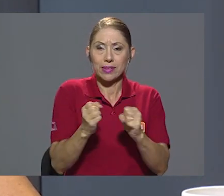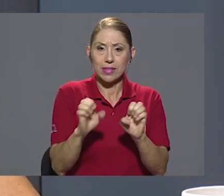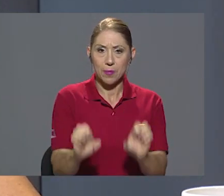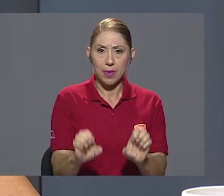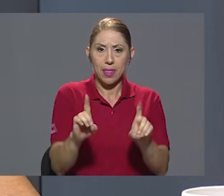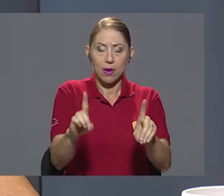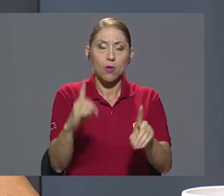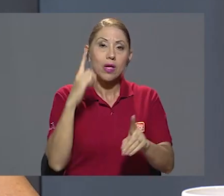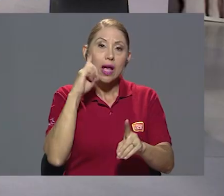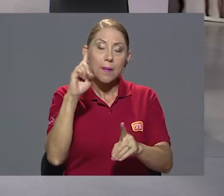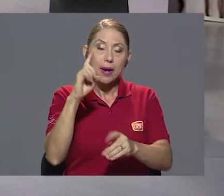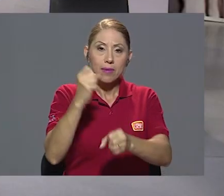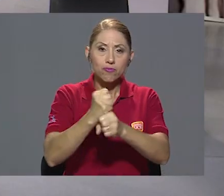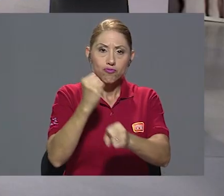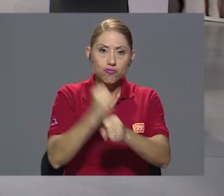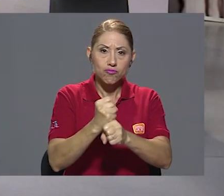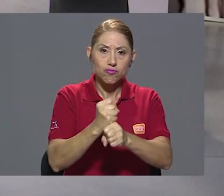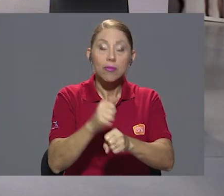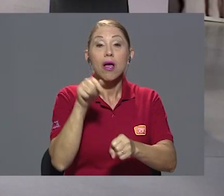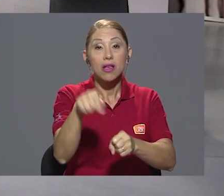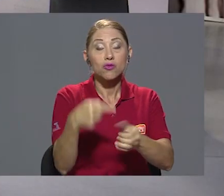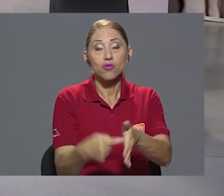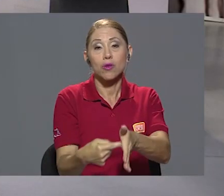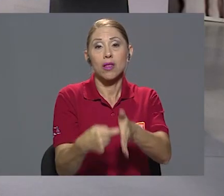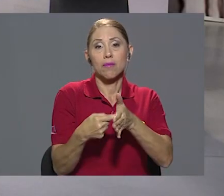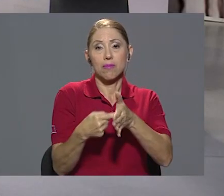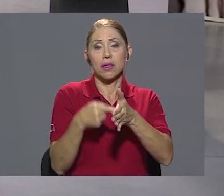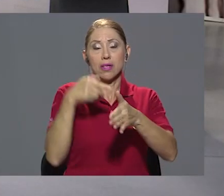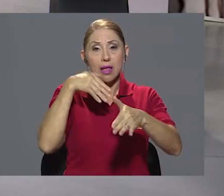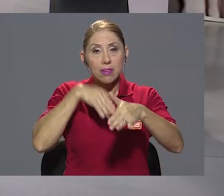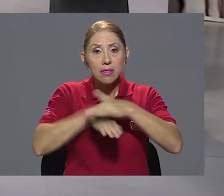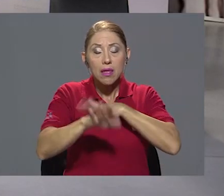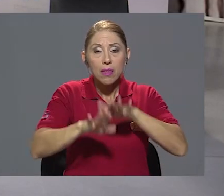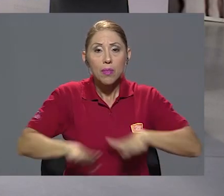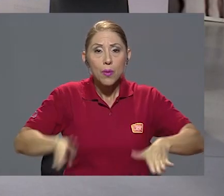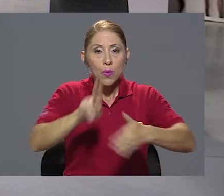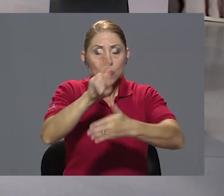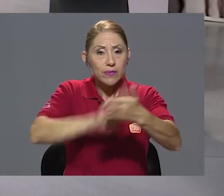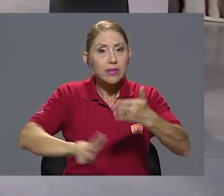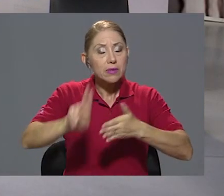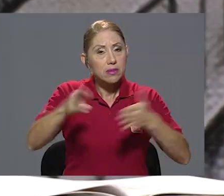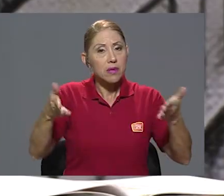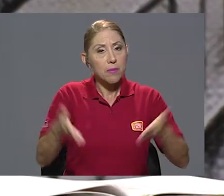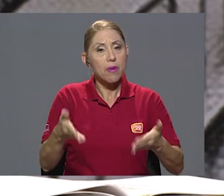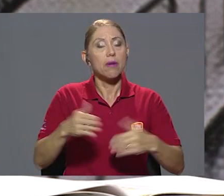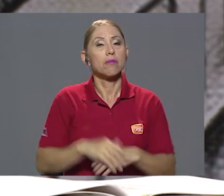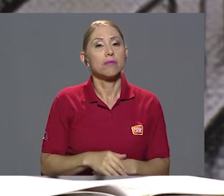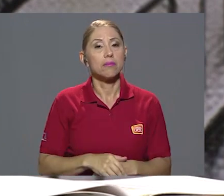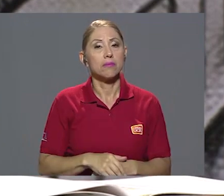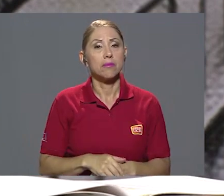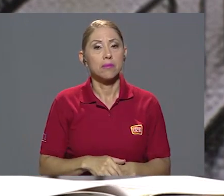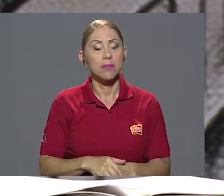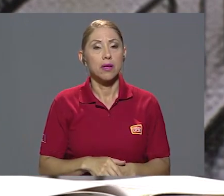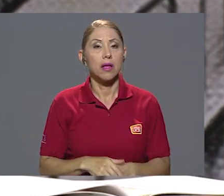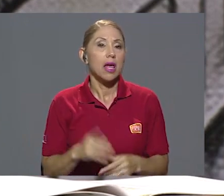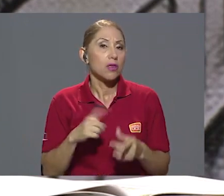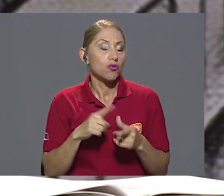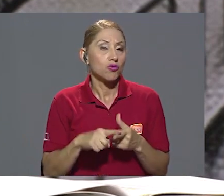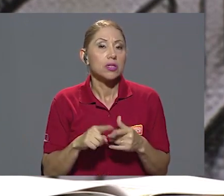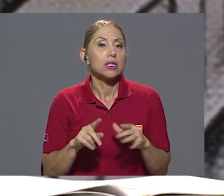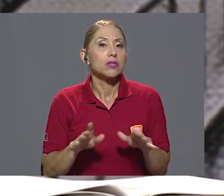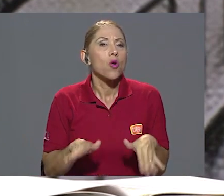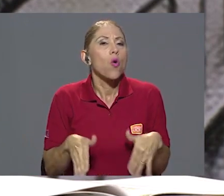realizar su tarea, es una demanda que al interior de nuestras universidades está presente. Entonces, ¿cómo